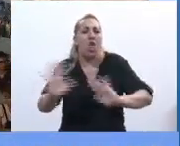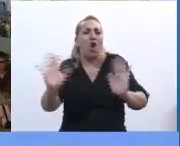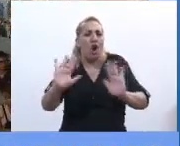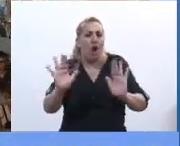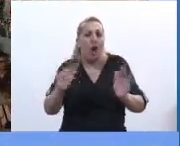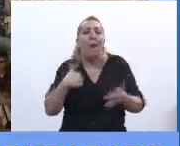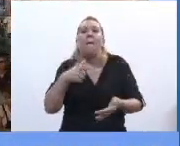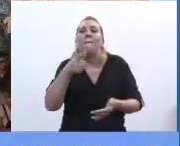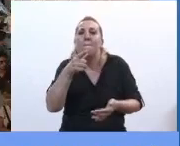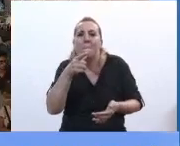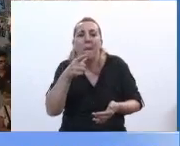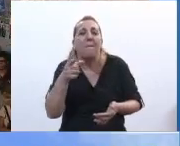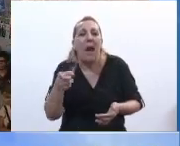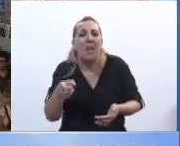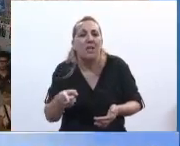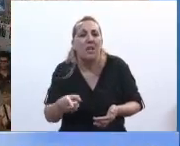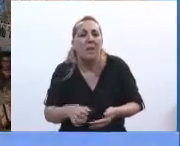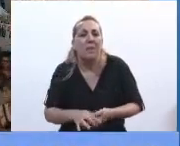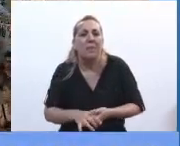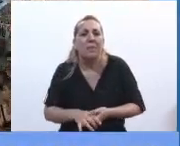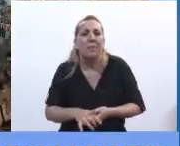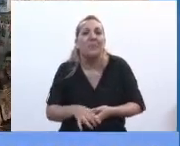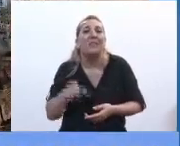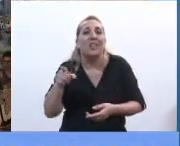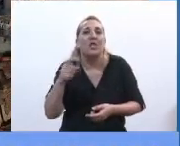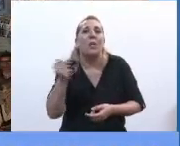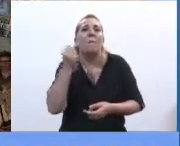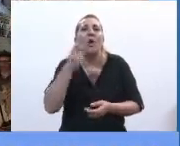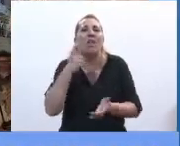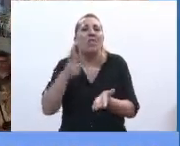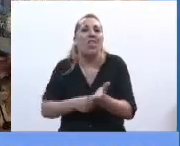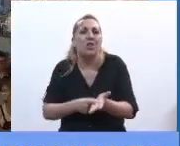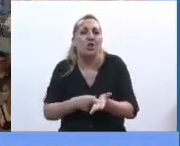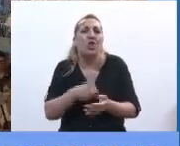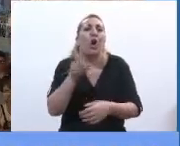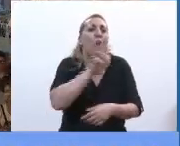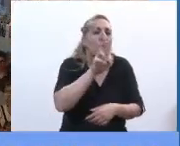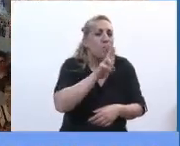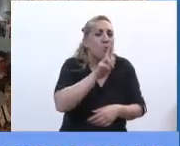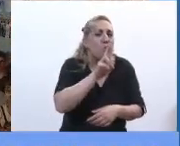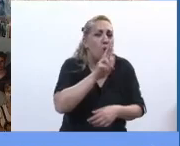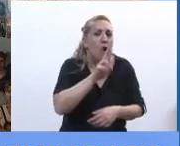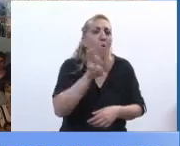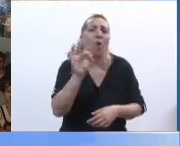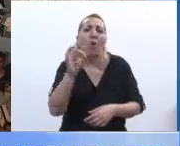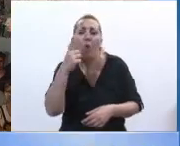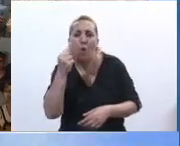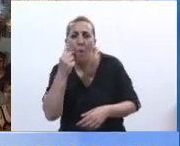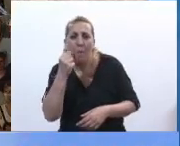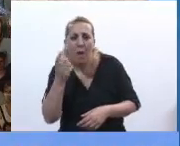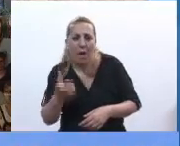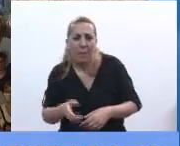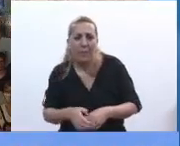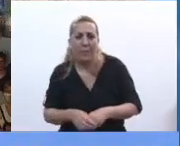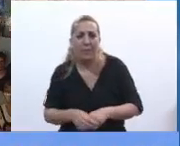que es el centro de la decisión tanto de la mujer como el hombre en cuanto